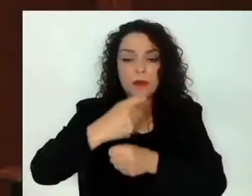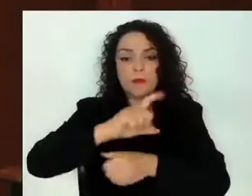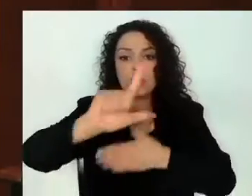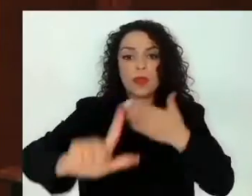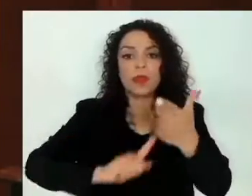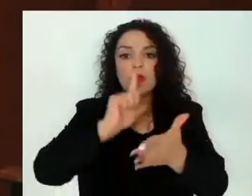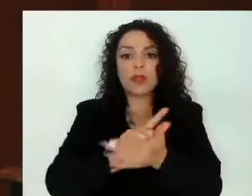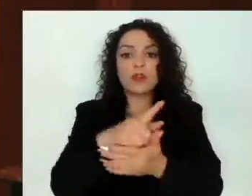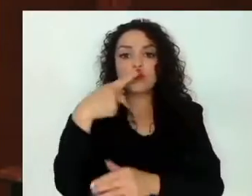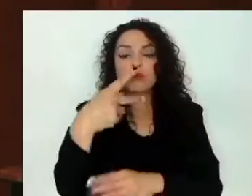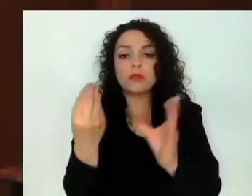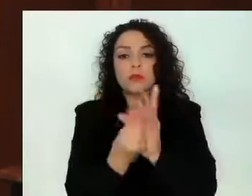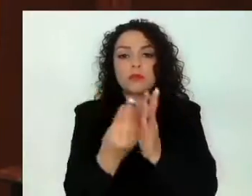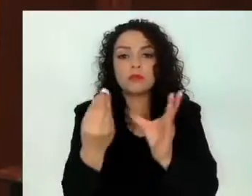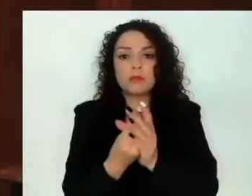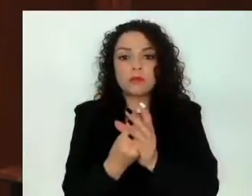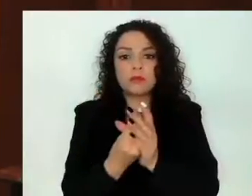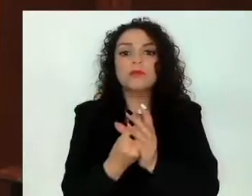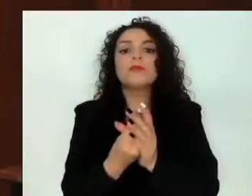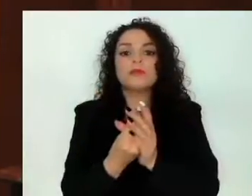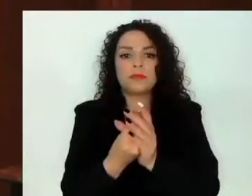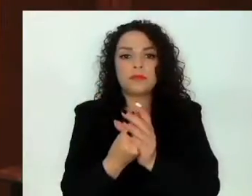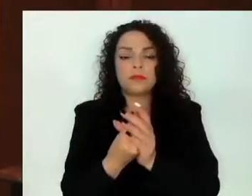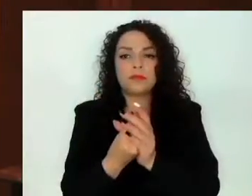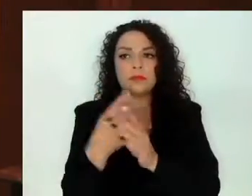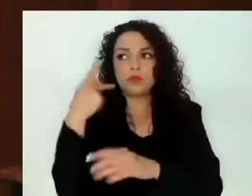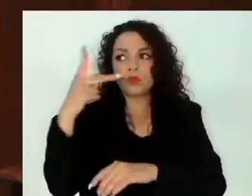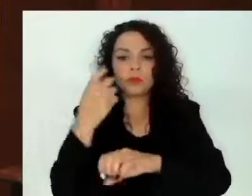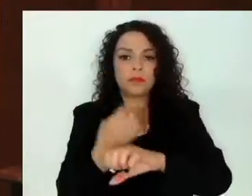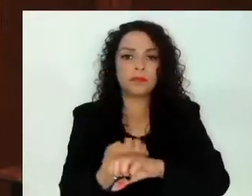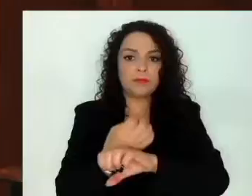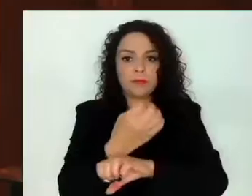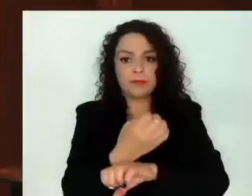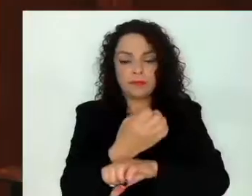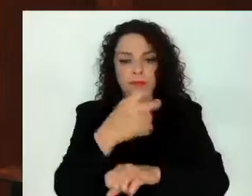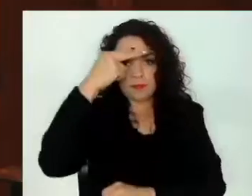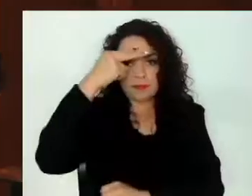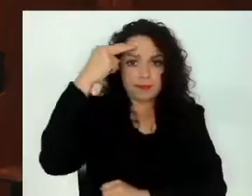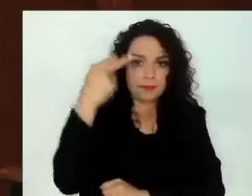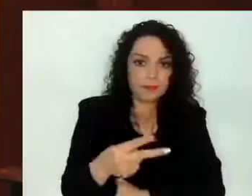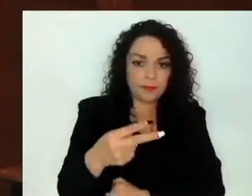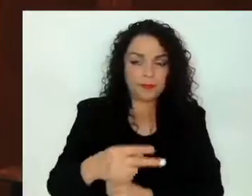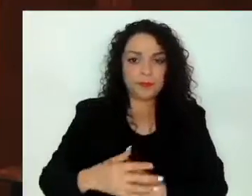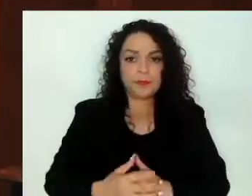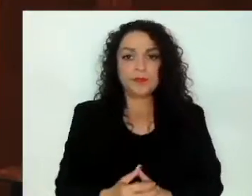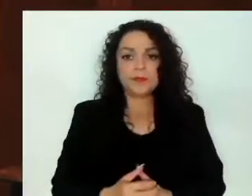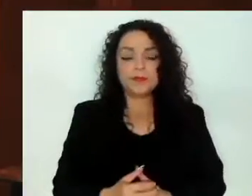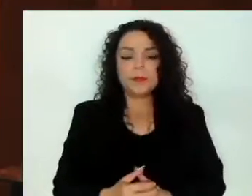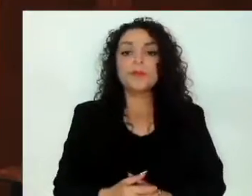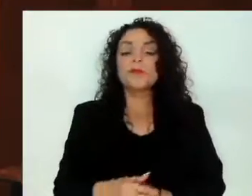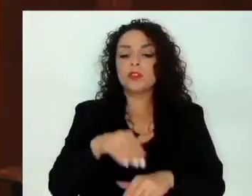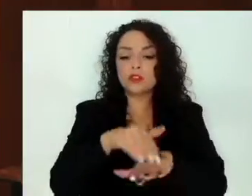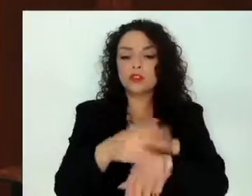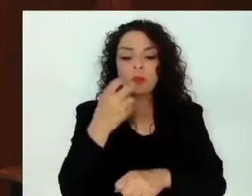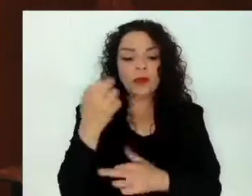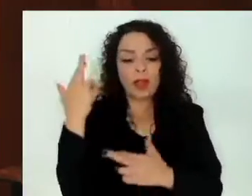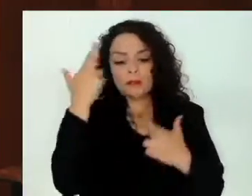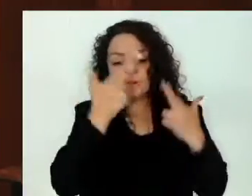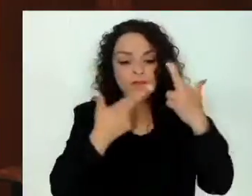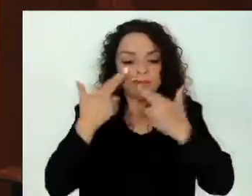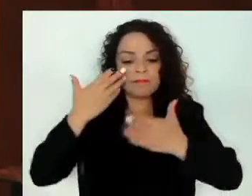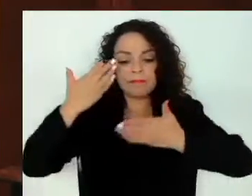Orgánica del Poder Legislativo del Estado Libre y Soberano de México. De acuerdo al estudio